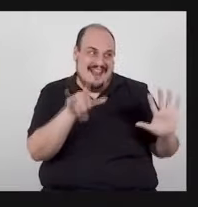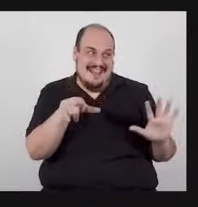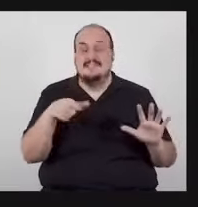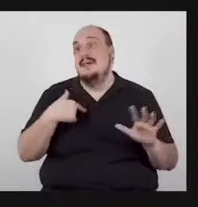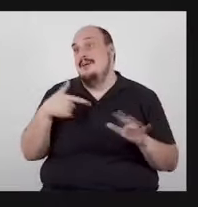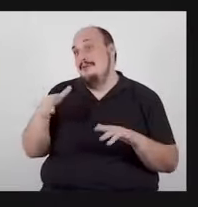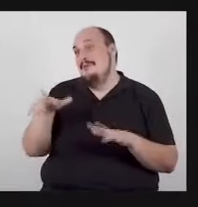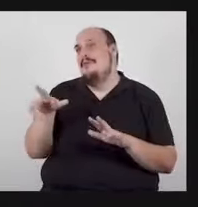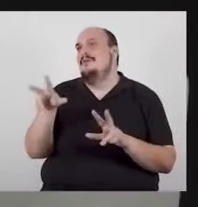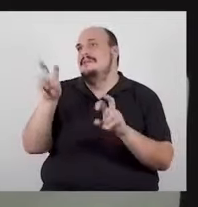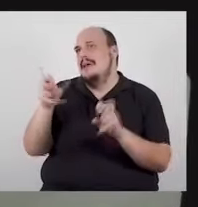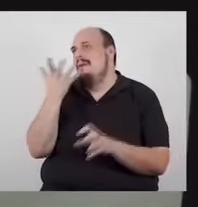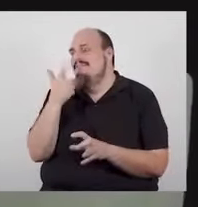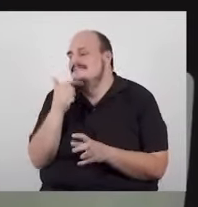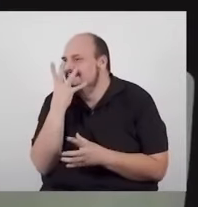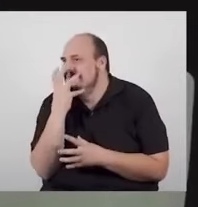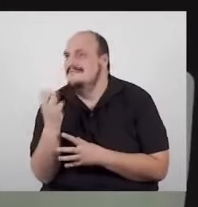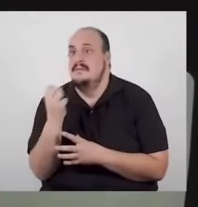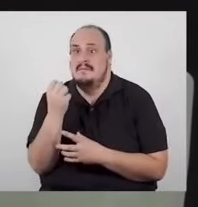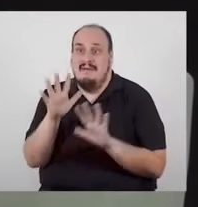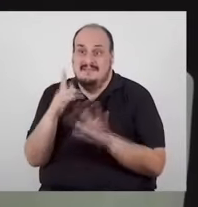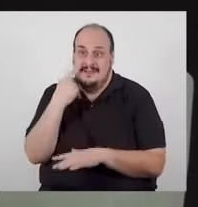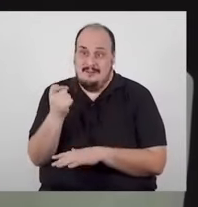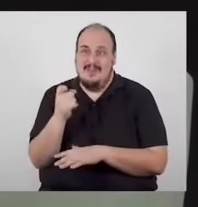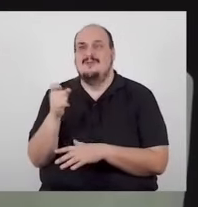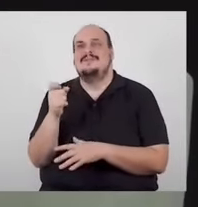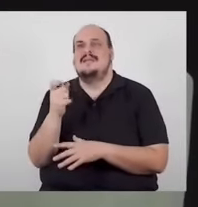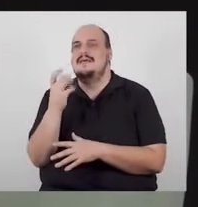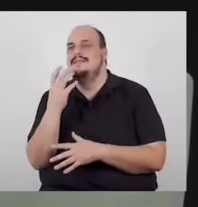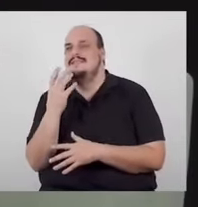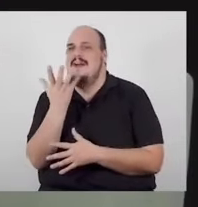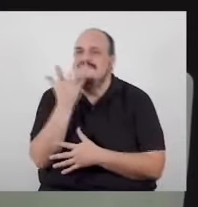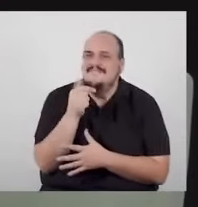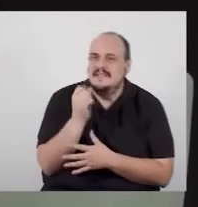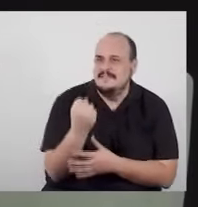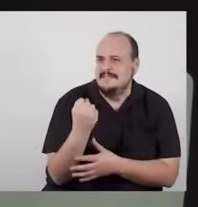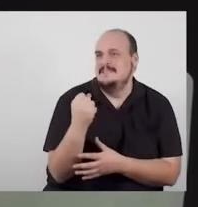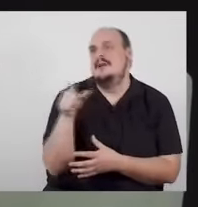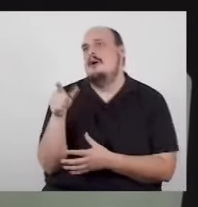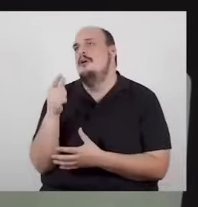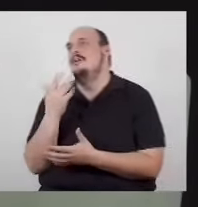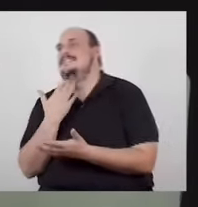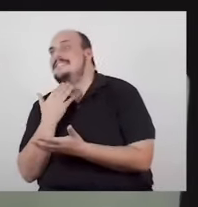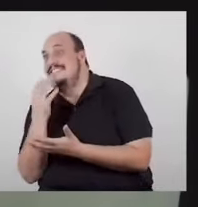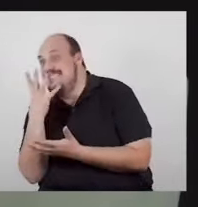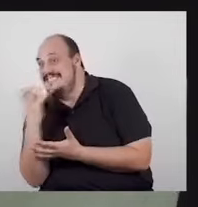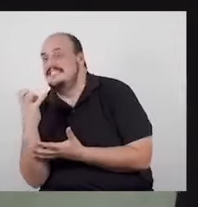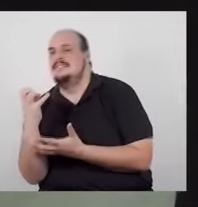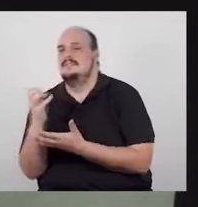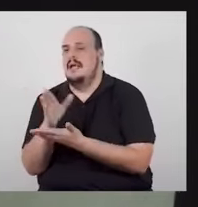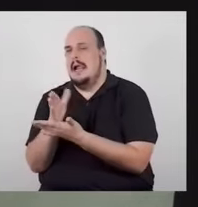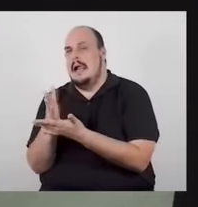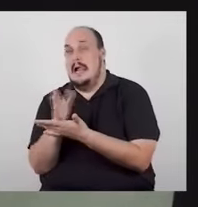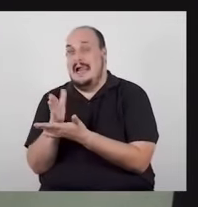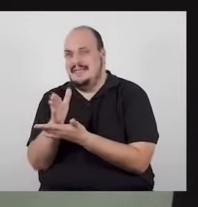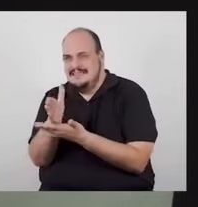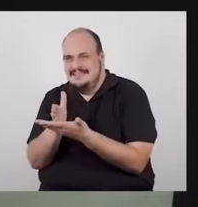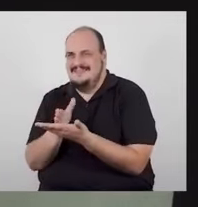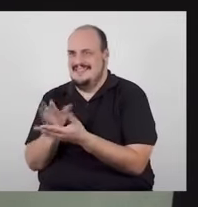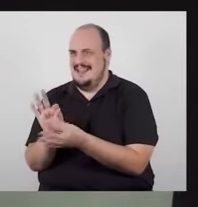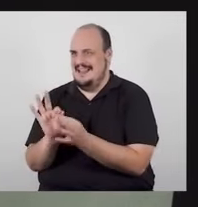che, me gusta esto demasiado, y hay una línea muy delgada, pero sí he tenido muchos seres queridos, amigos que han